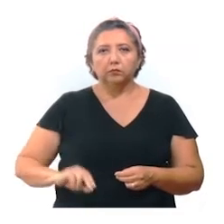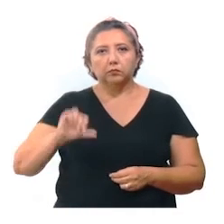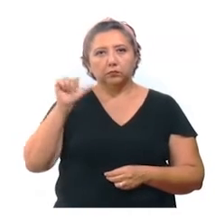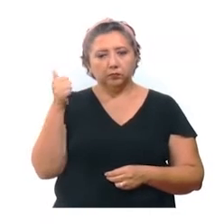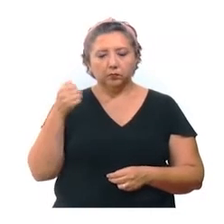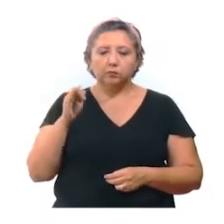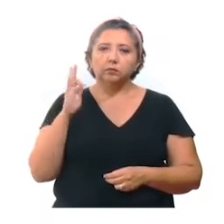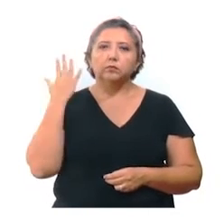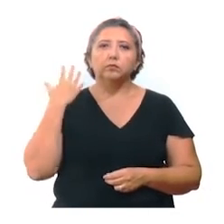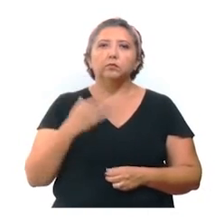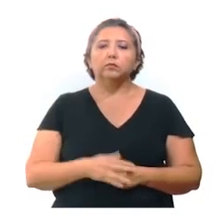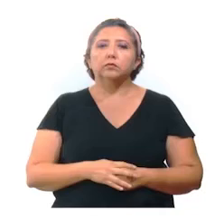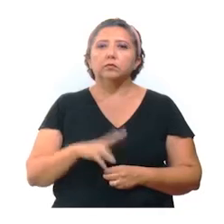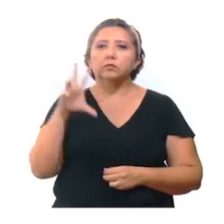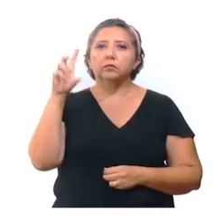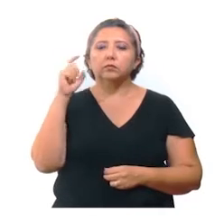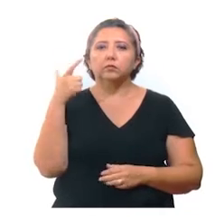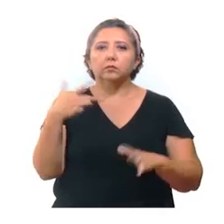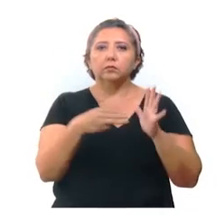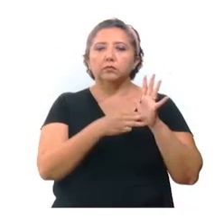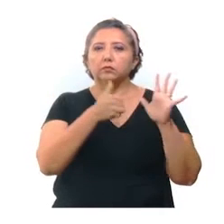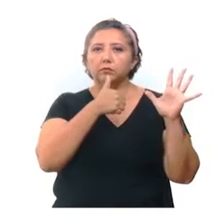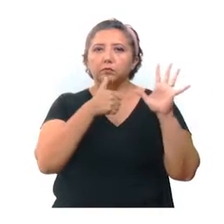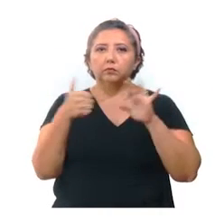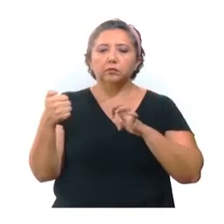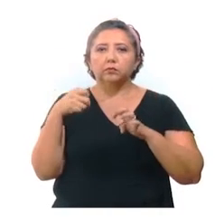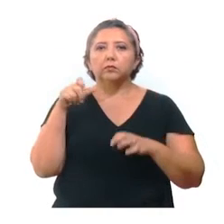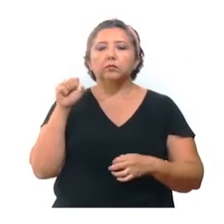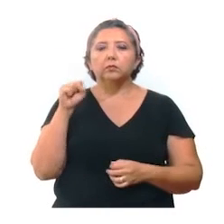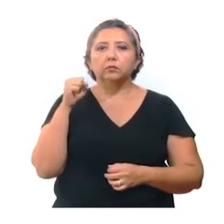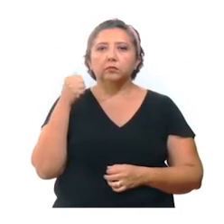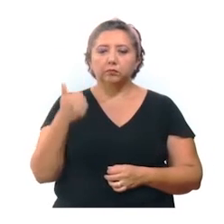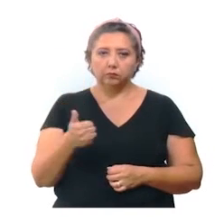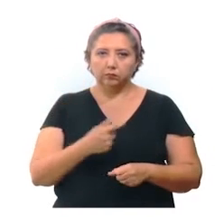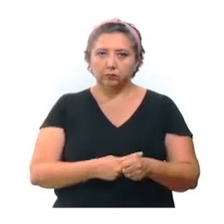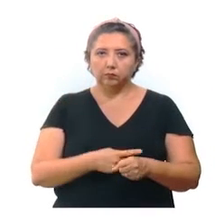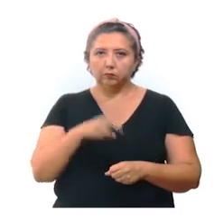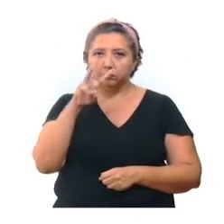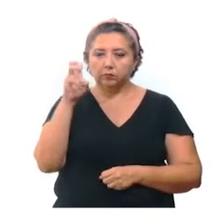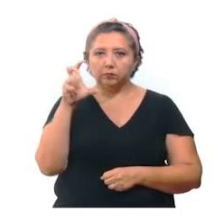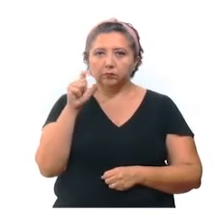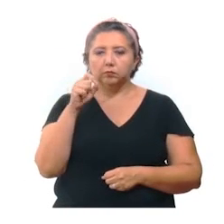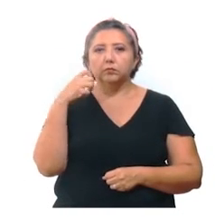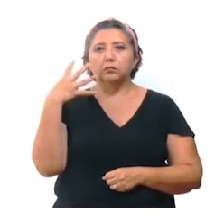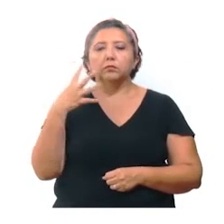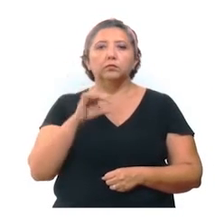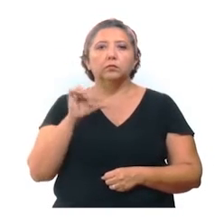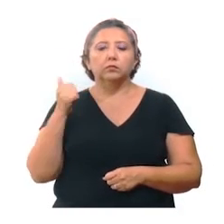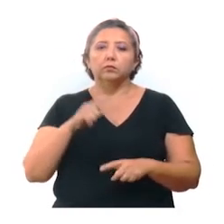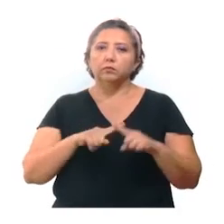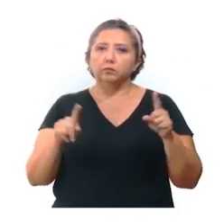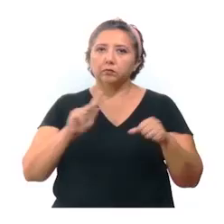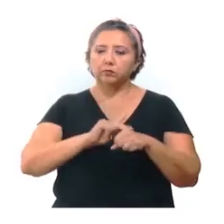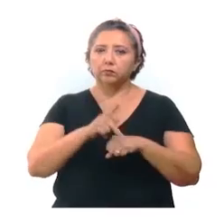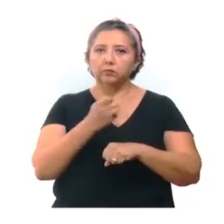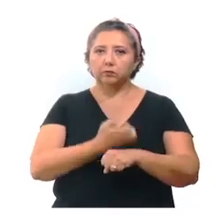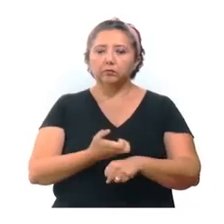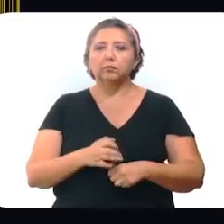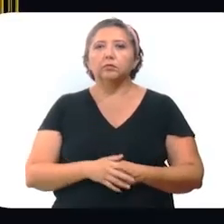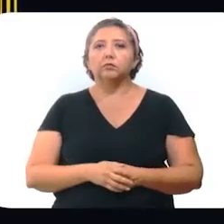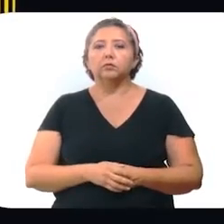foráneo. De los 37.676 casos positivos, 324 son de otro país u otro